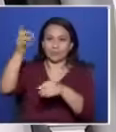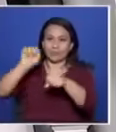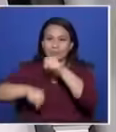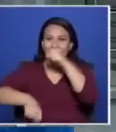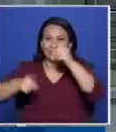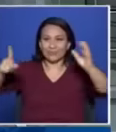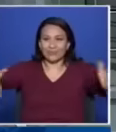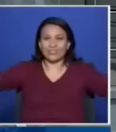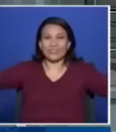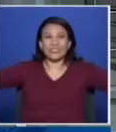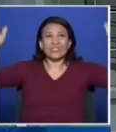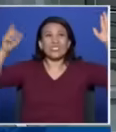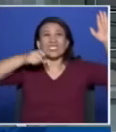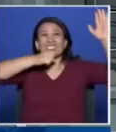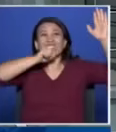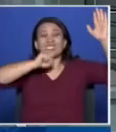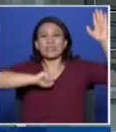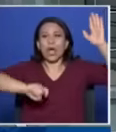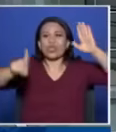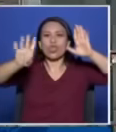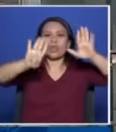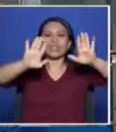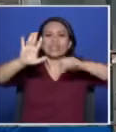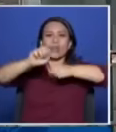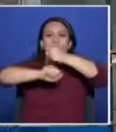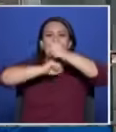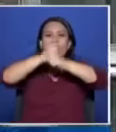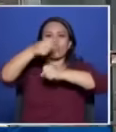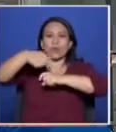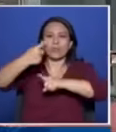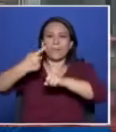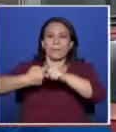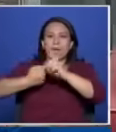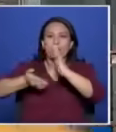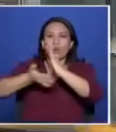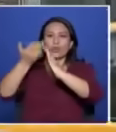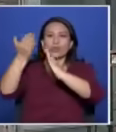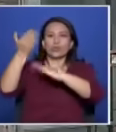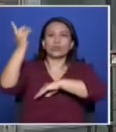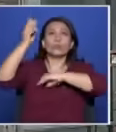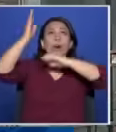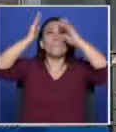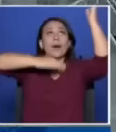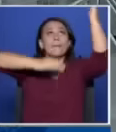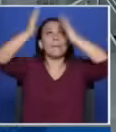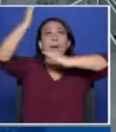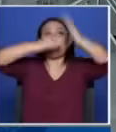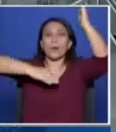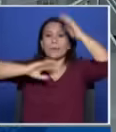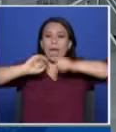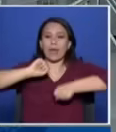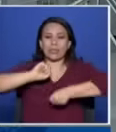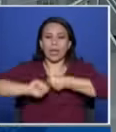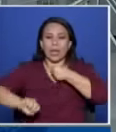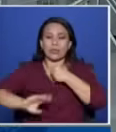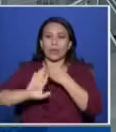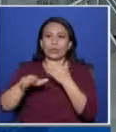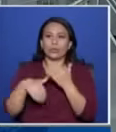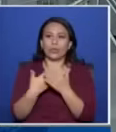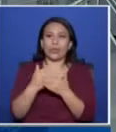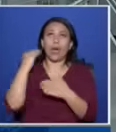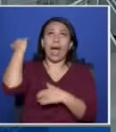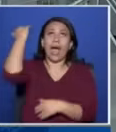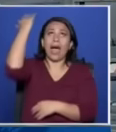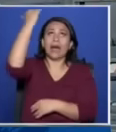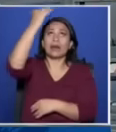en el edificio, que cumplirá 95 años este mes. Se han desprendido estructuras de la parte de